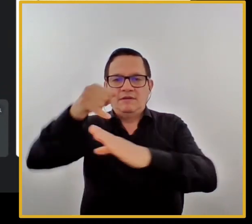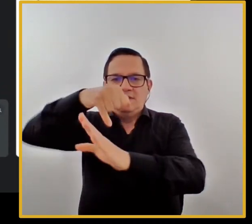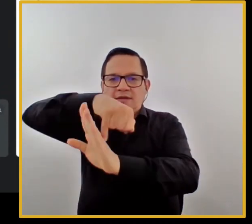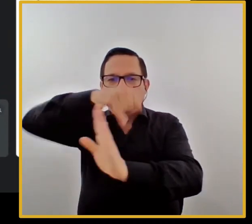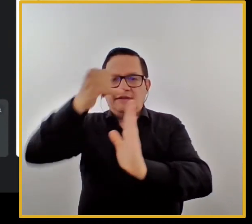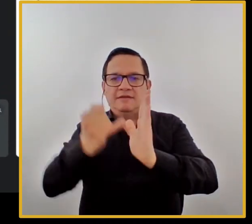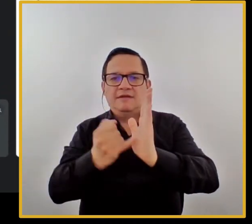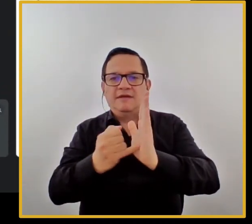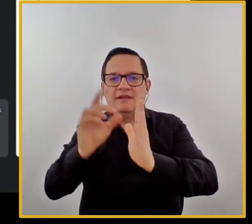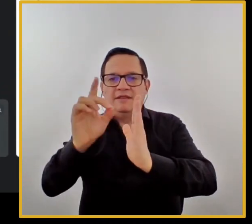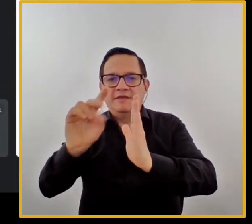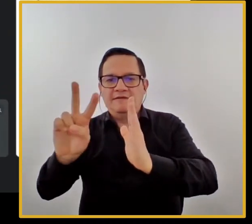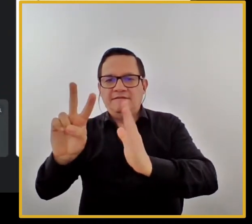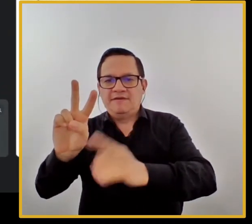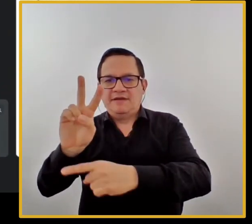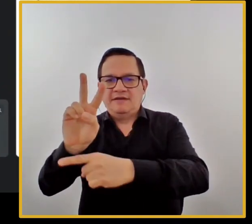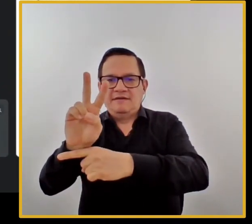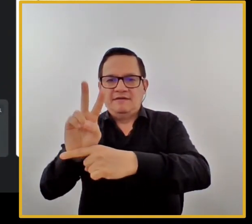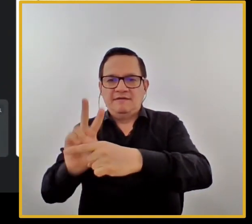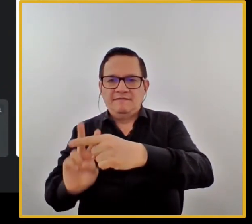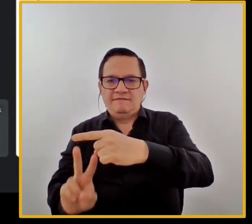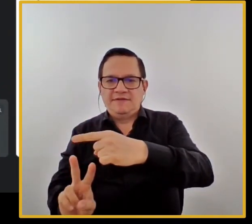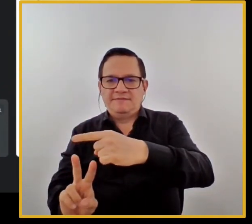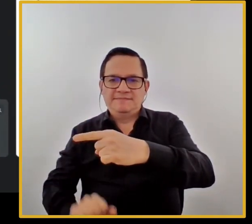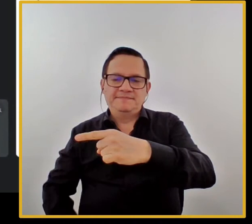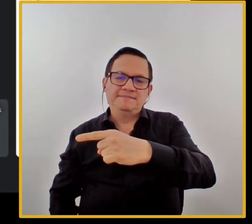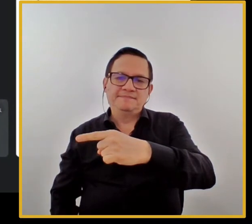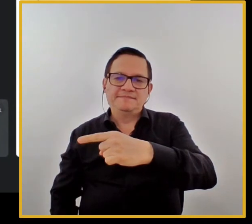dB sobre B.